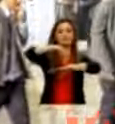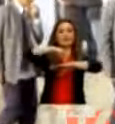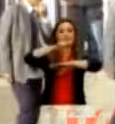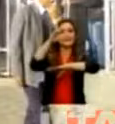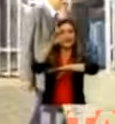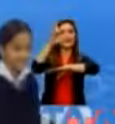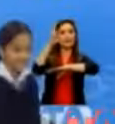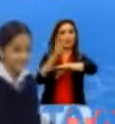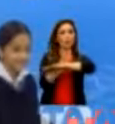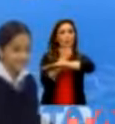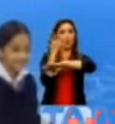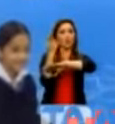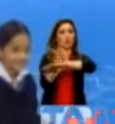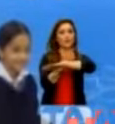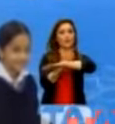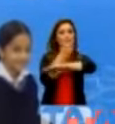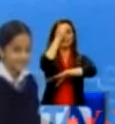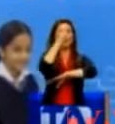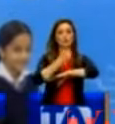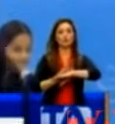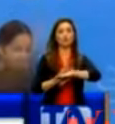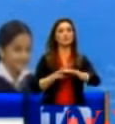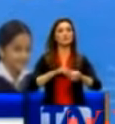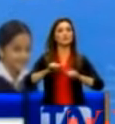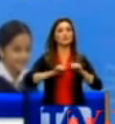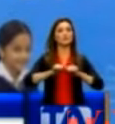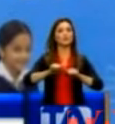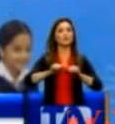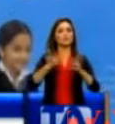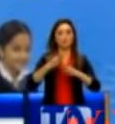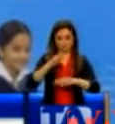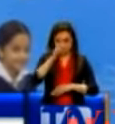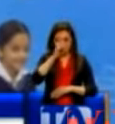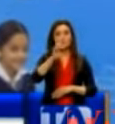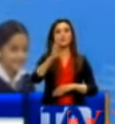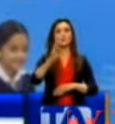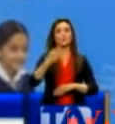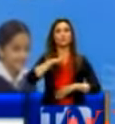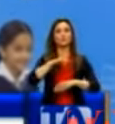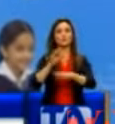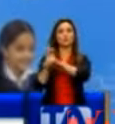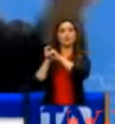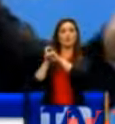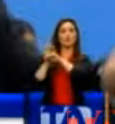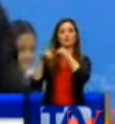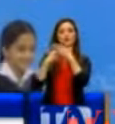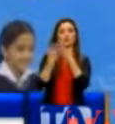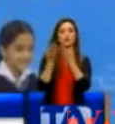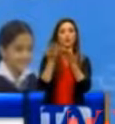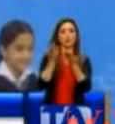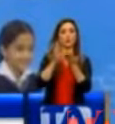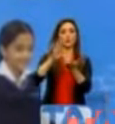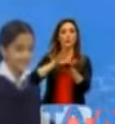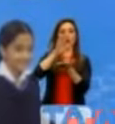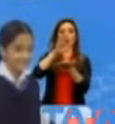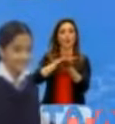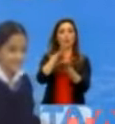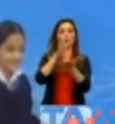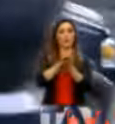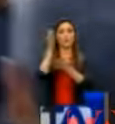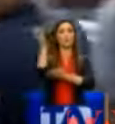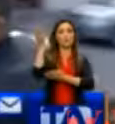de 3 horas. Hay decisiones administrativas que se deben sostener. Nuestra obligación es que todos los planteles educativos